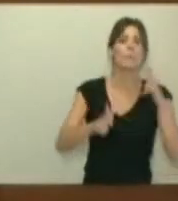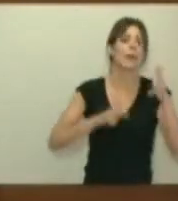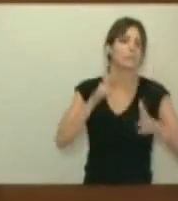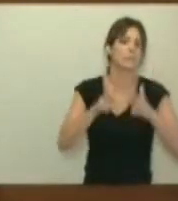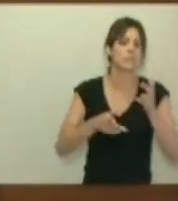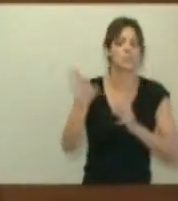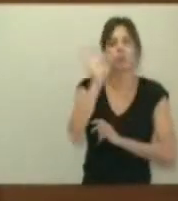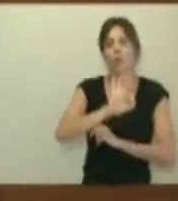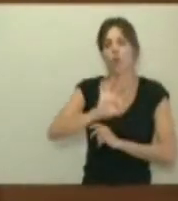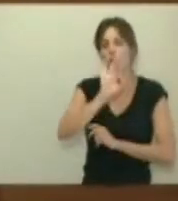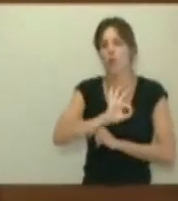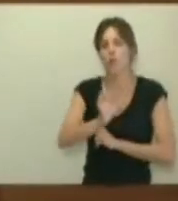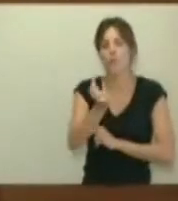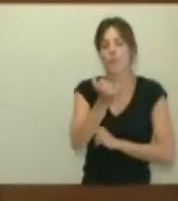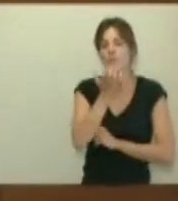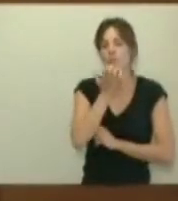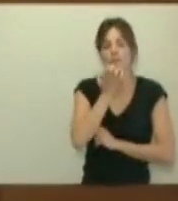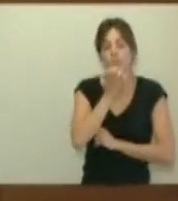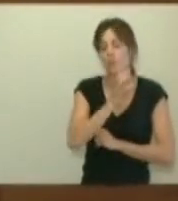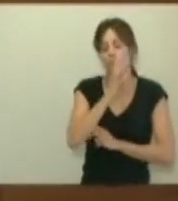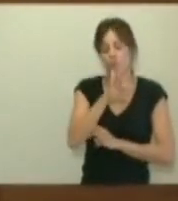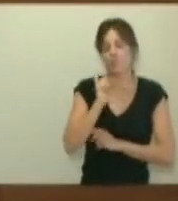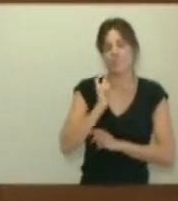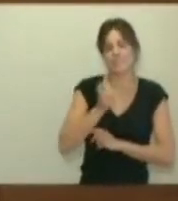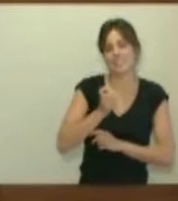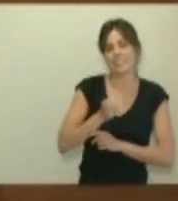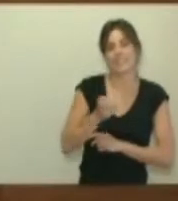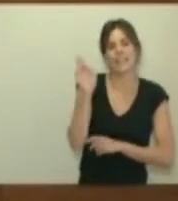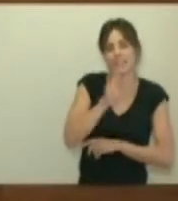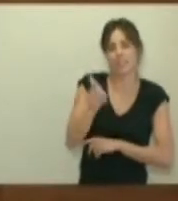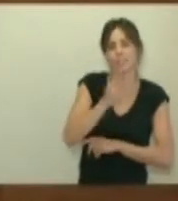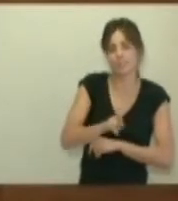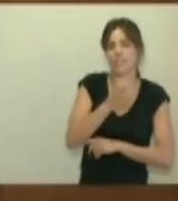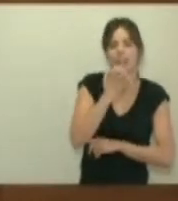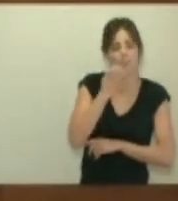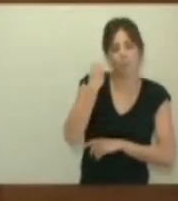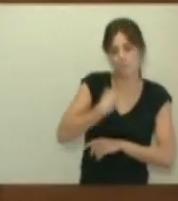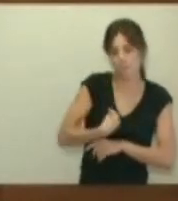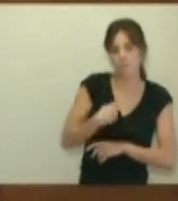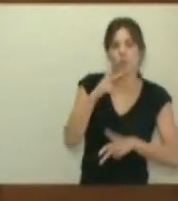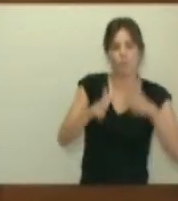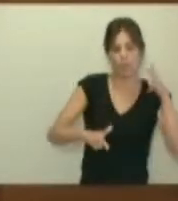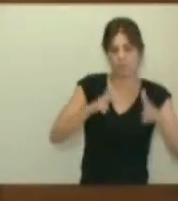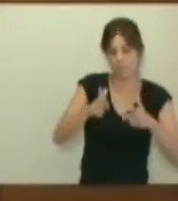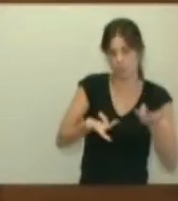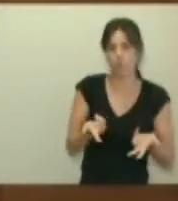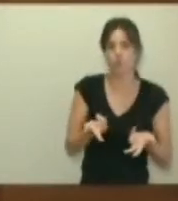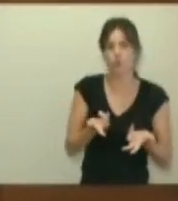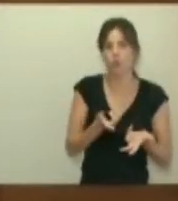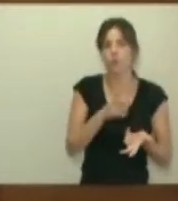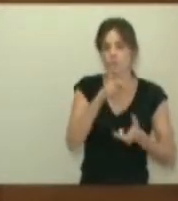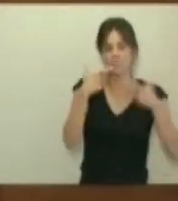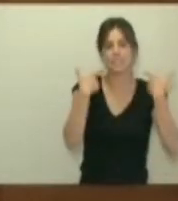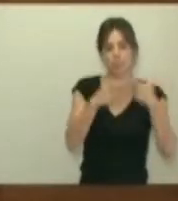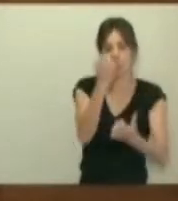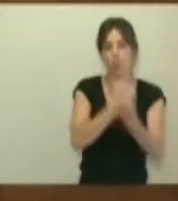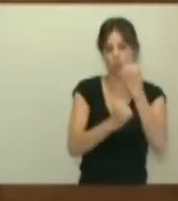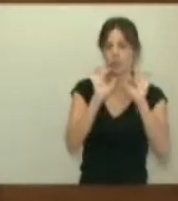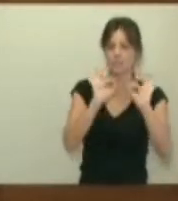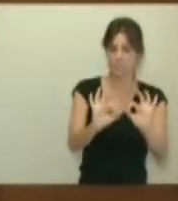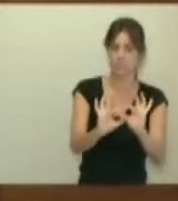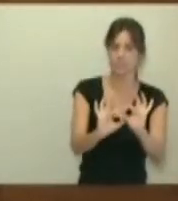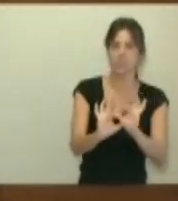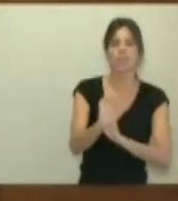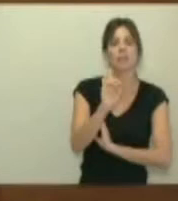seguramente ejemplo recurrente cuando se hace referencia a este sector económico. No voy a